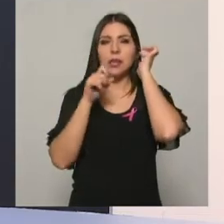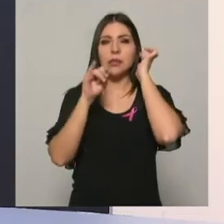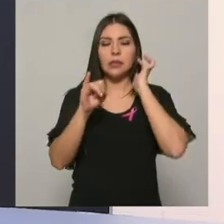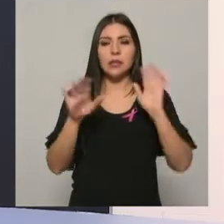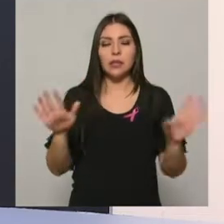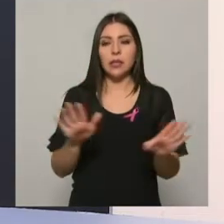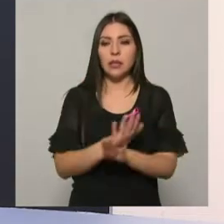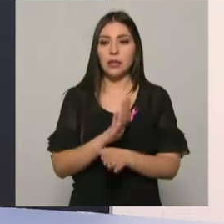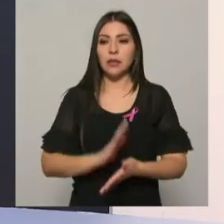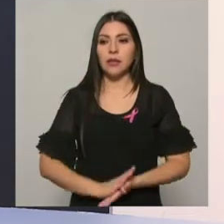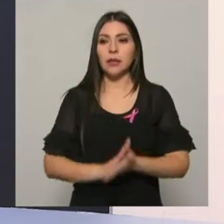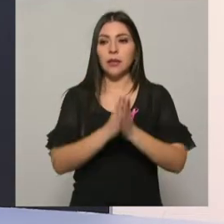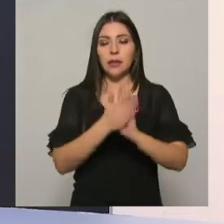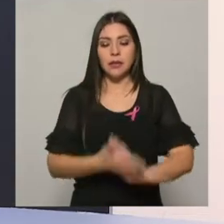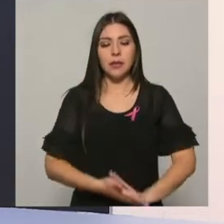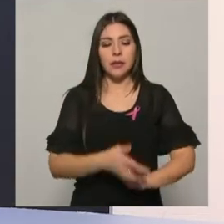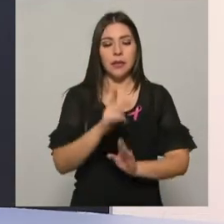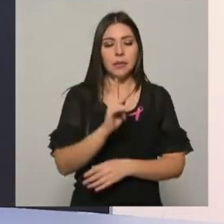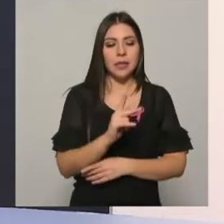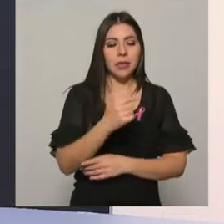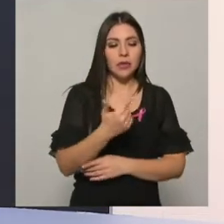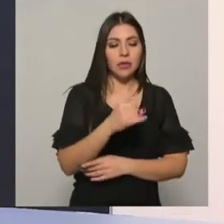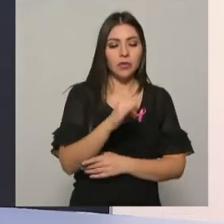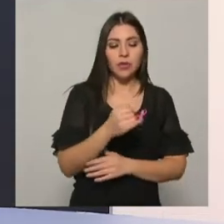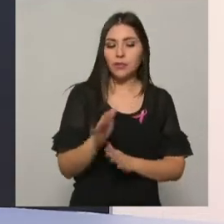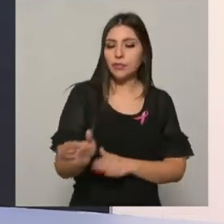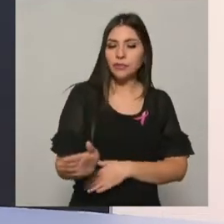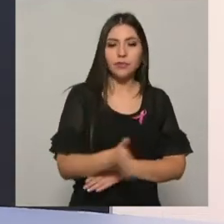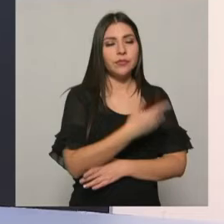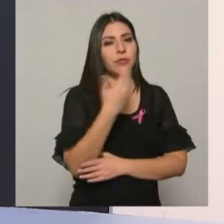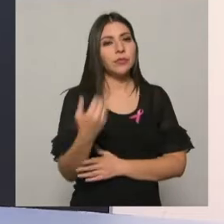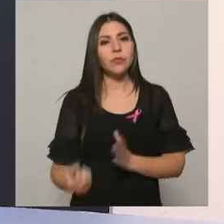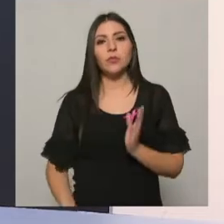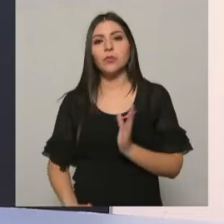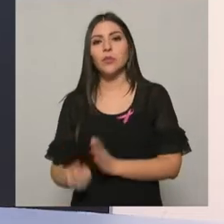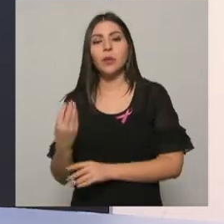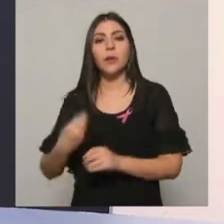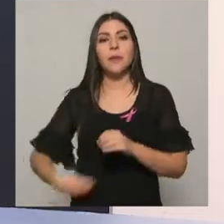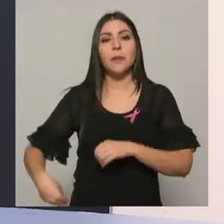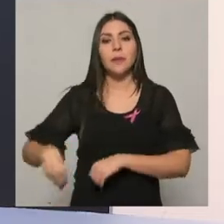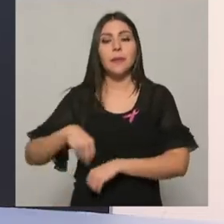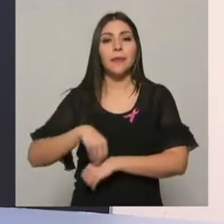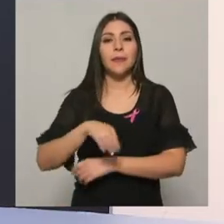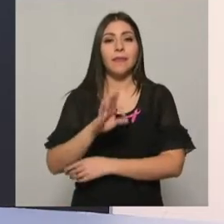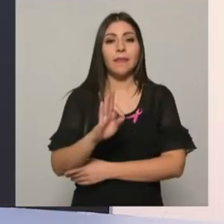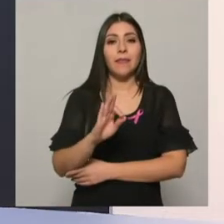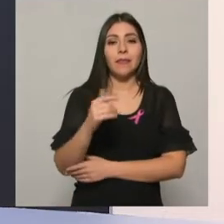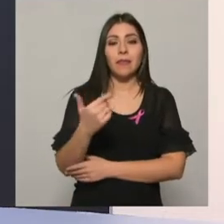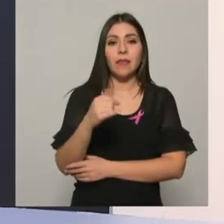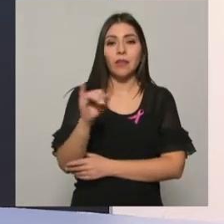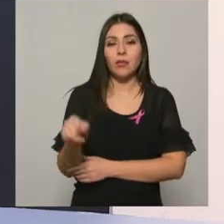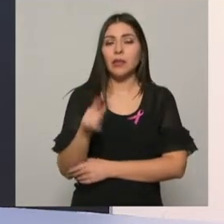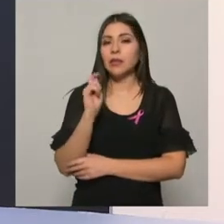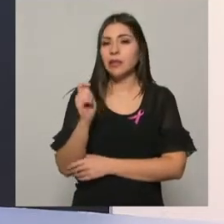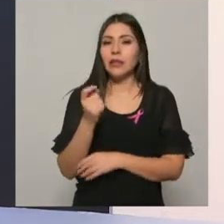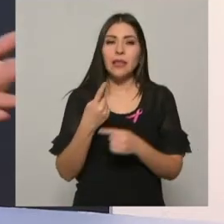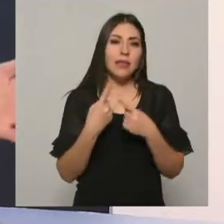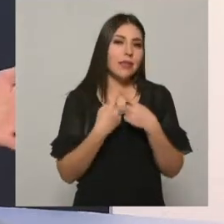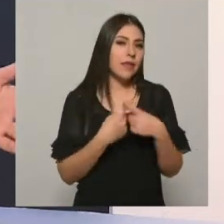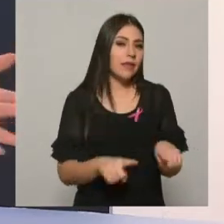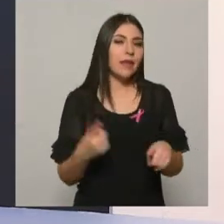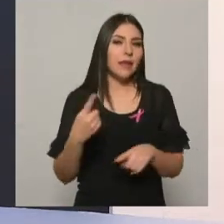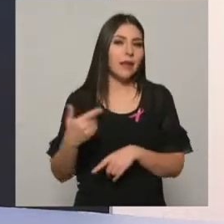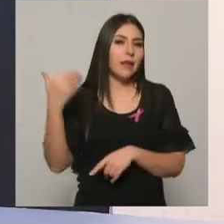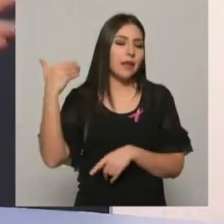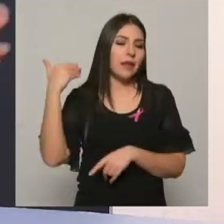lograr la transformación radical hacia una nueva fiscalía, una completamente distinta a la que hemos visto en el pasado. Inclusive